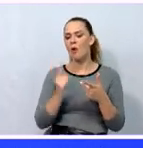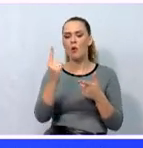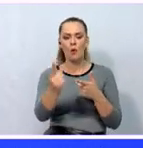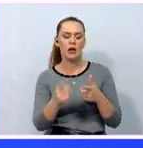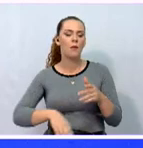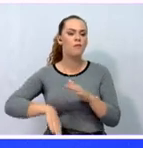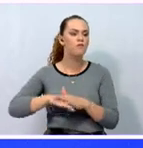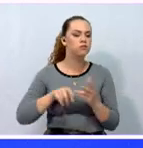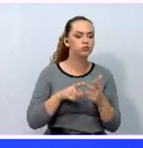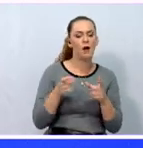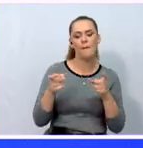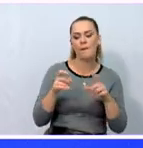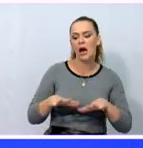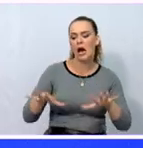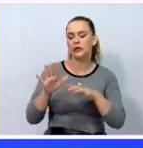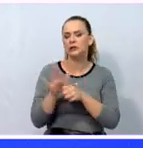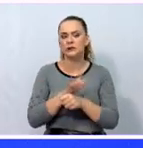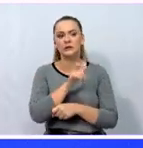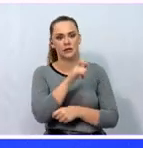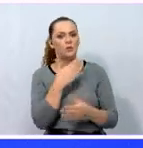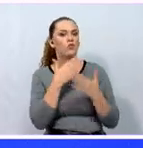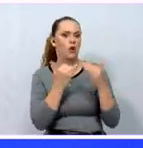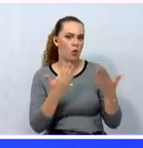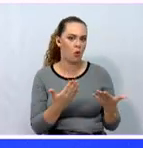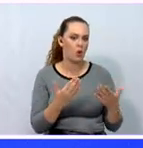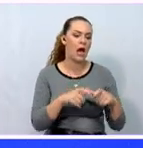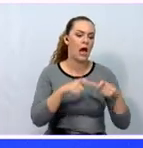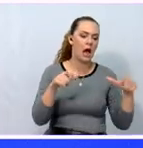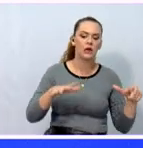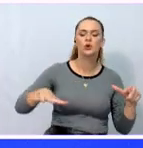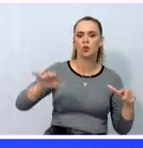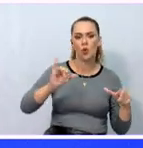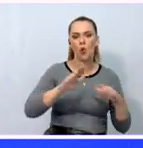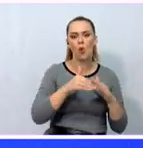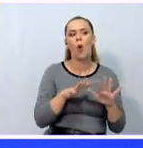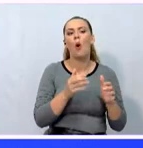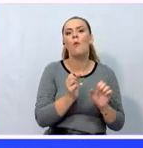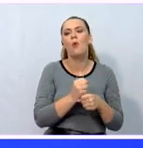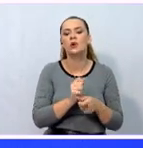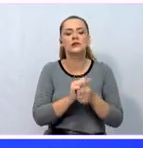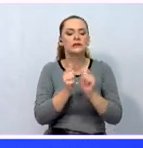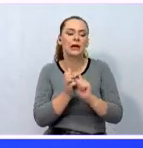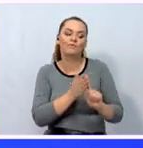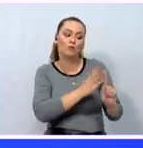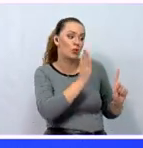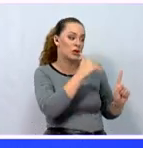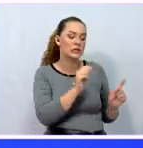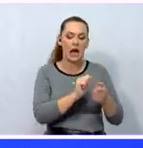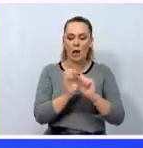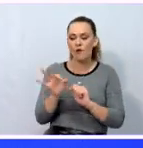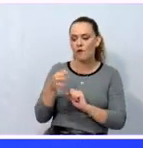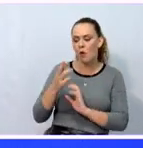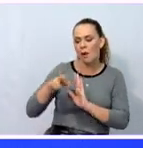arriba que lanza que maneja el escenario en su totalidad no Solo lo que pasa en la cancha sino también el entorno bueno como lo hizo cambiemos el rol cambiemos la manera